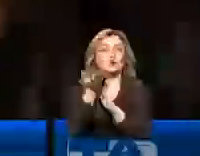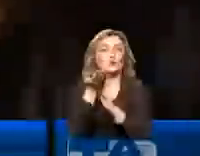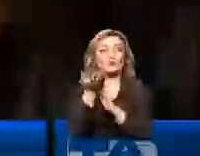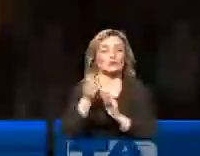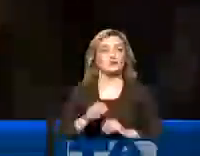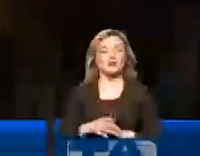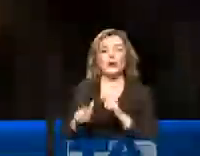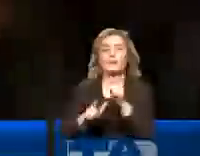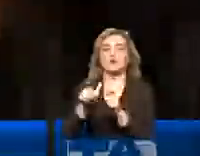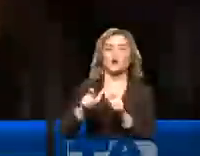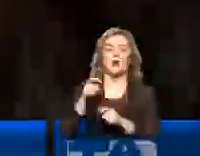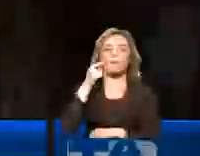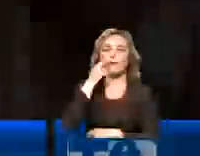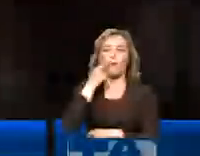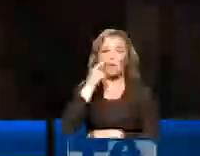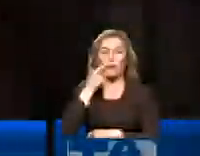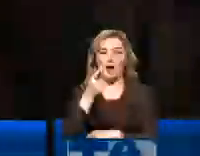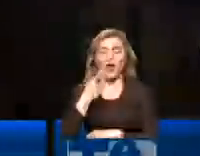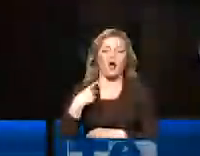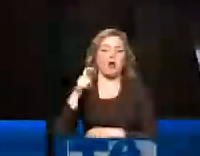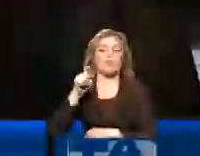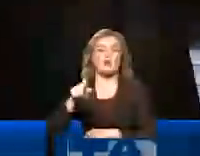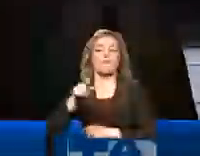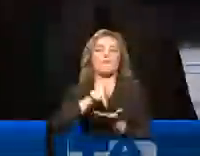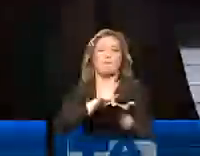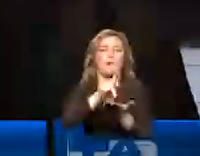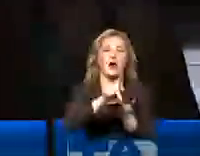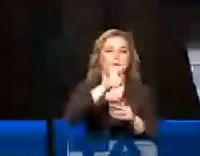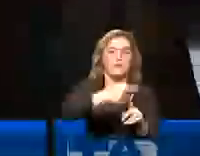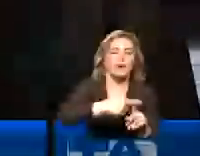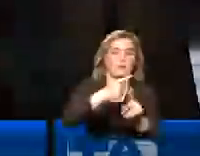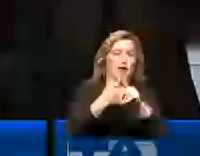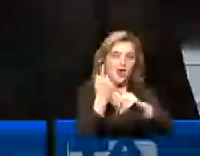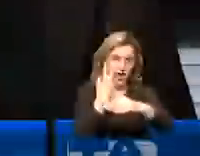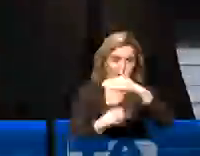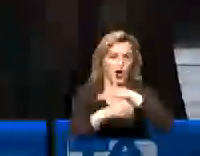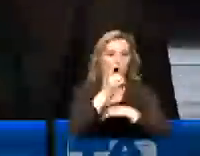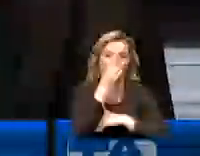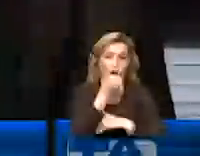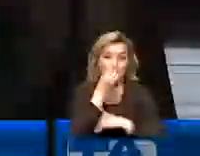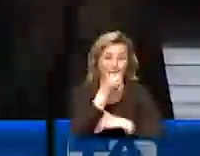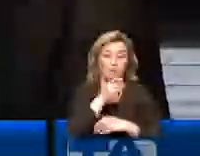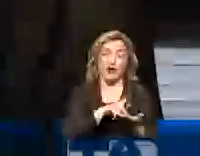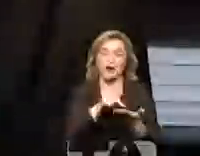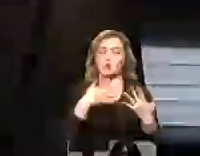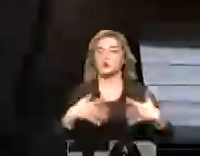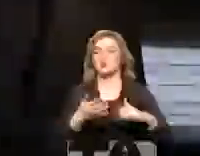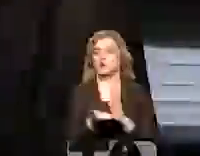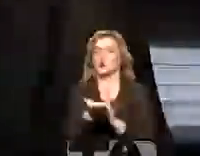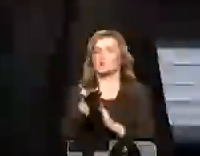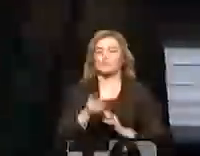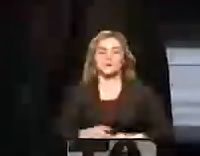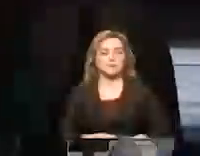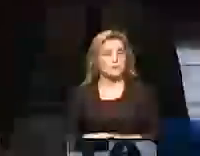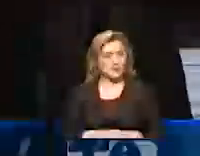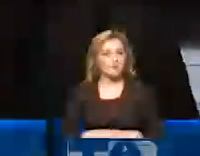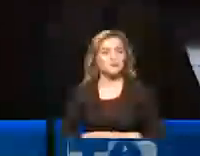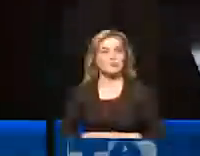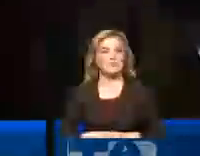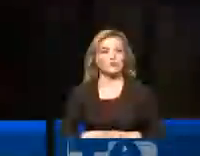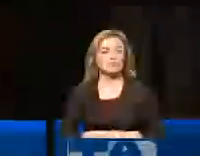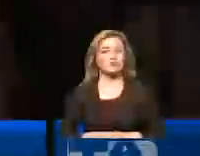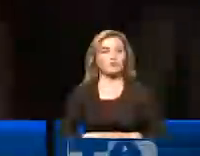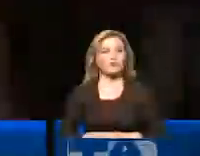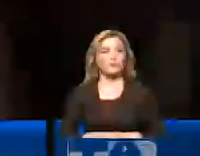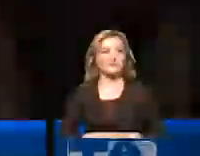Esto lo establece la ley para que usted como beneficiaria de la pensión alimenticia de sus hijos